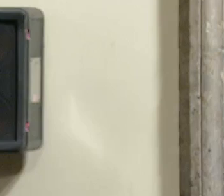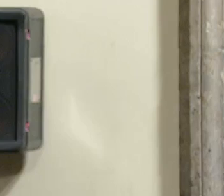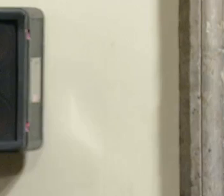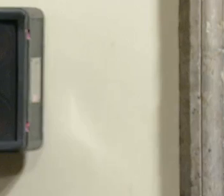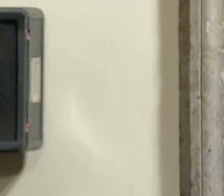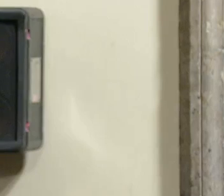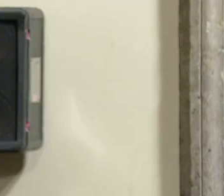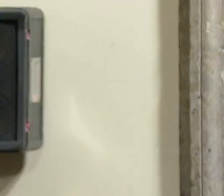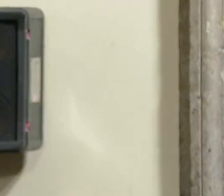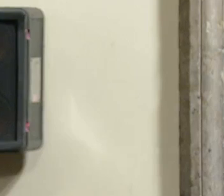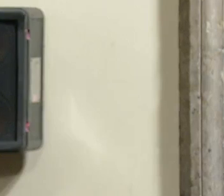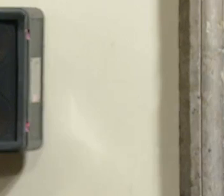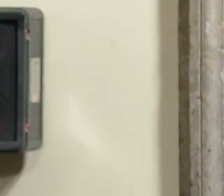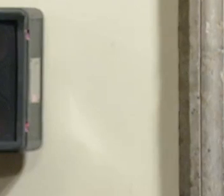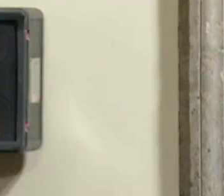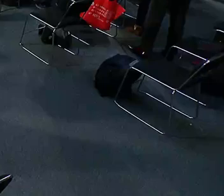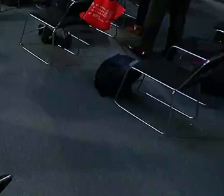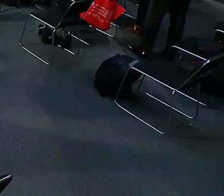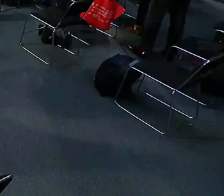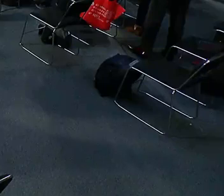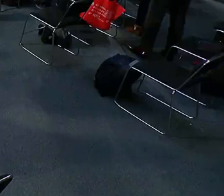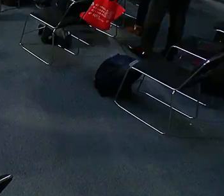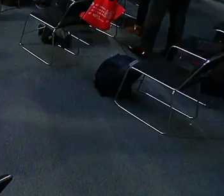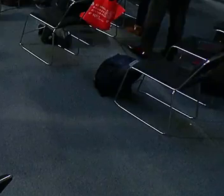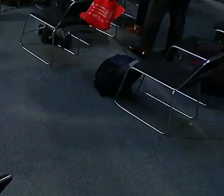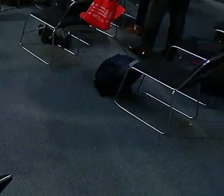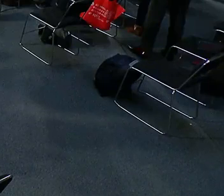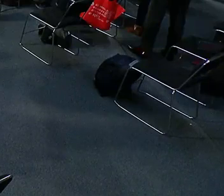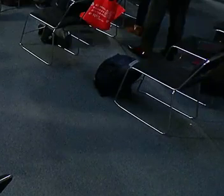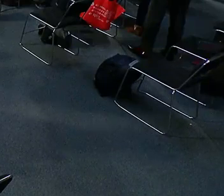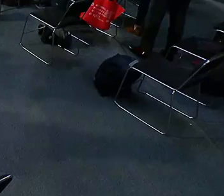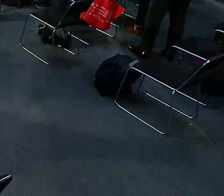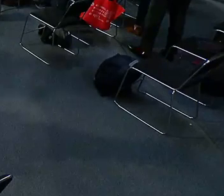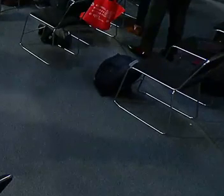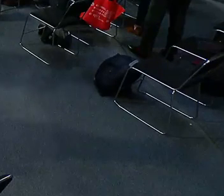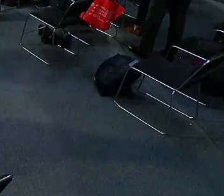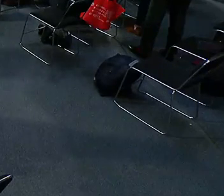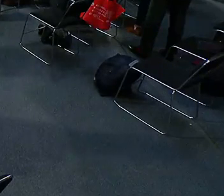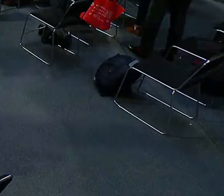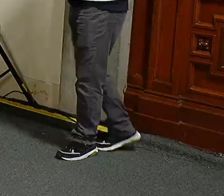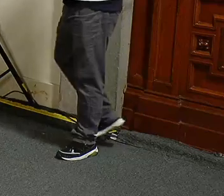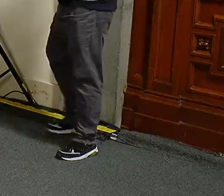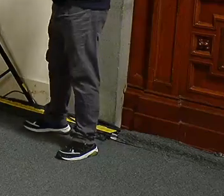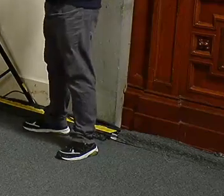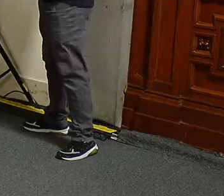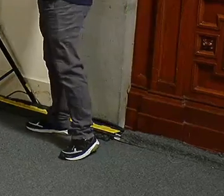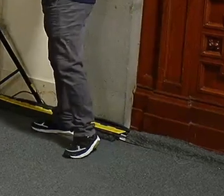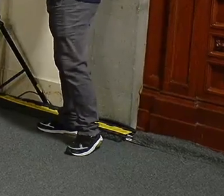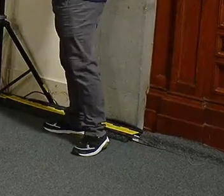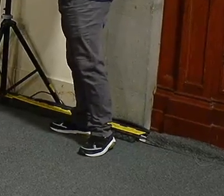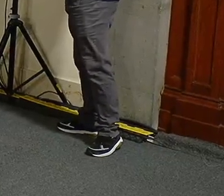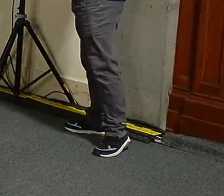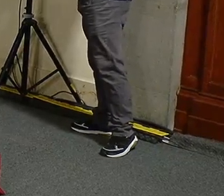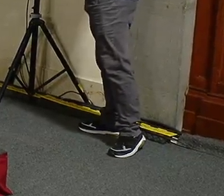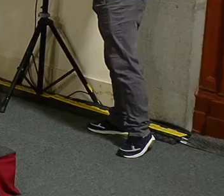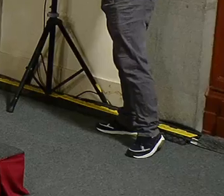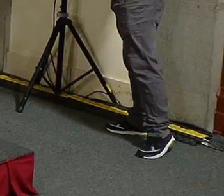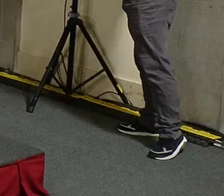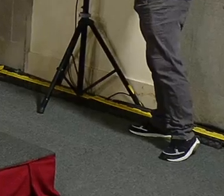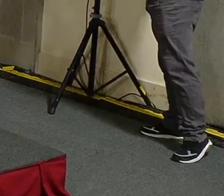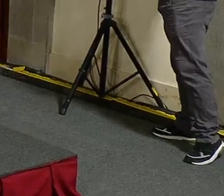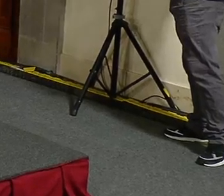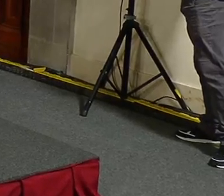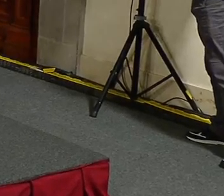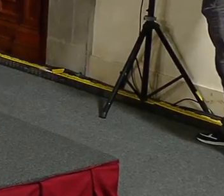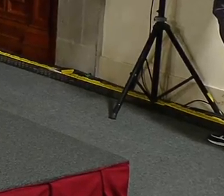Salud mamita muchas gracias muchas gracias muy